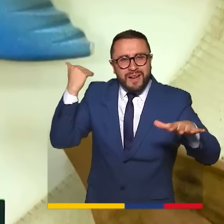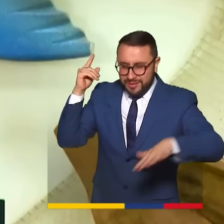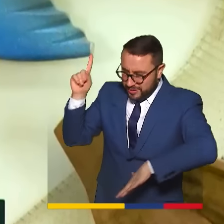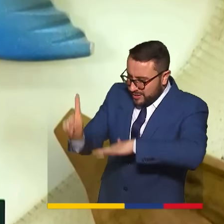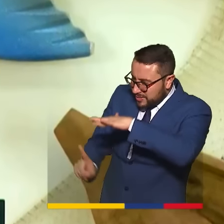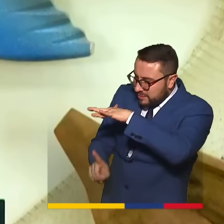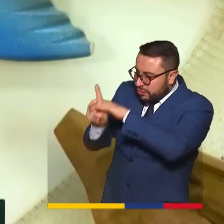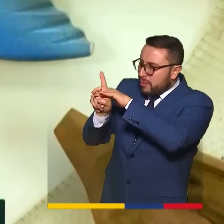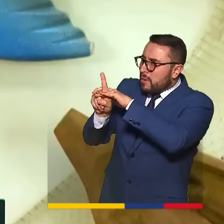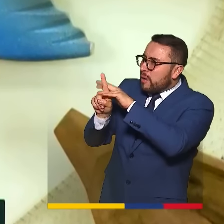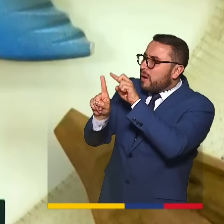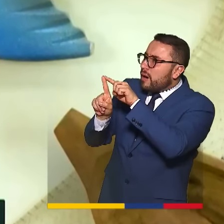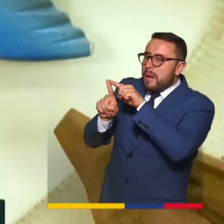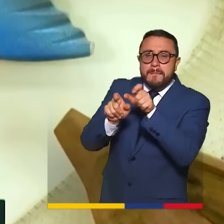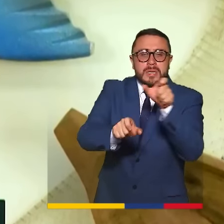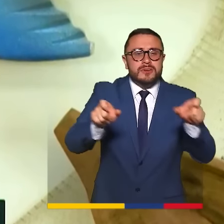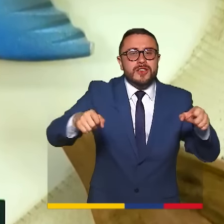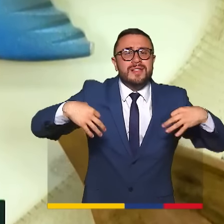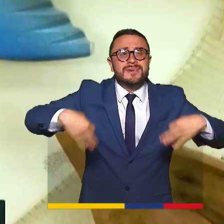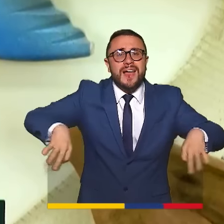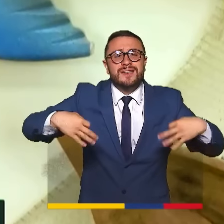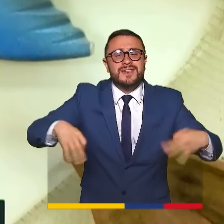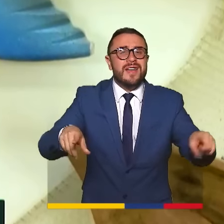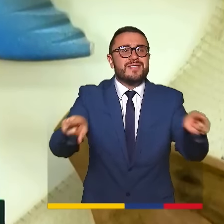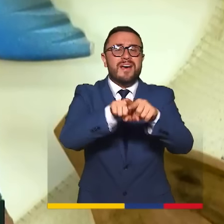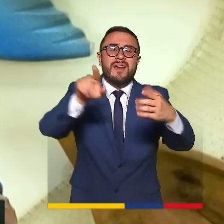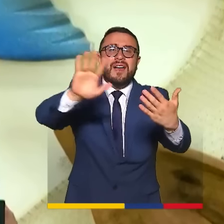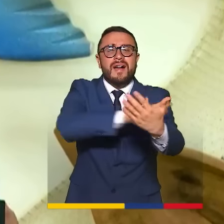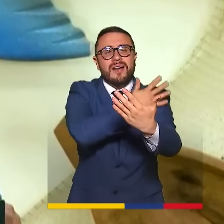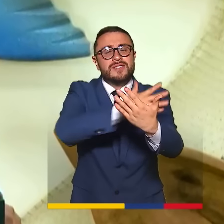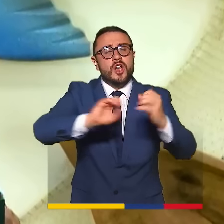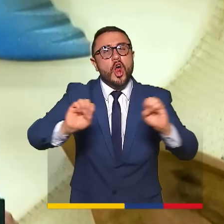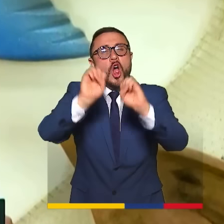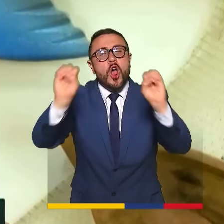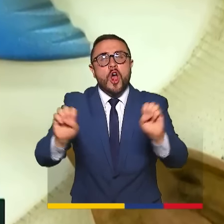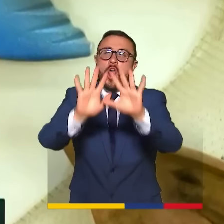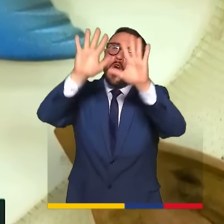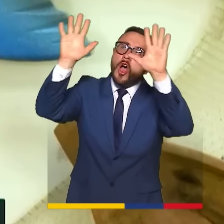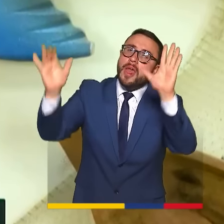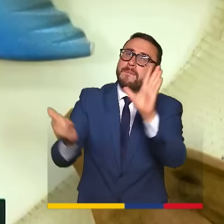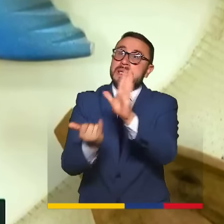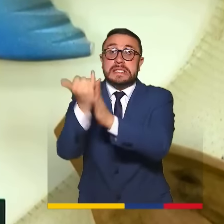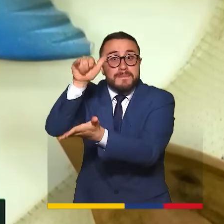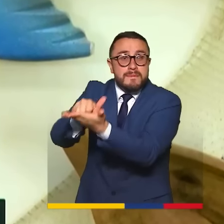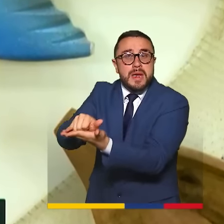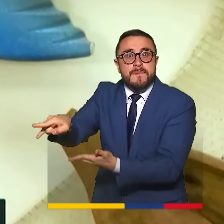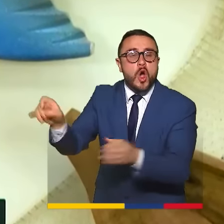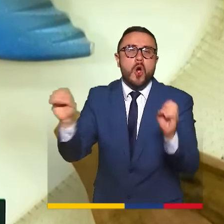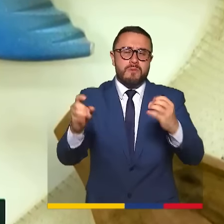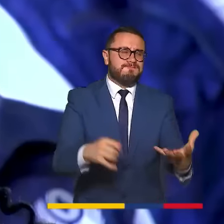pueblo mismo, como dice el himno nacional y como decían nuestros libertadores.